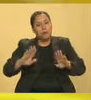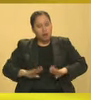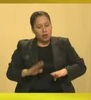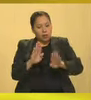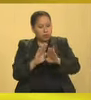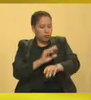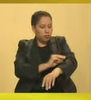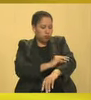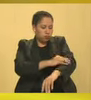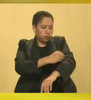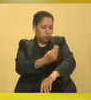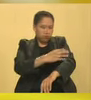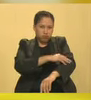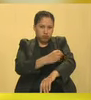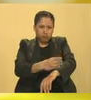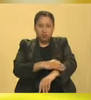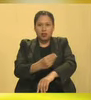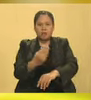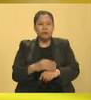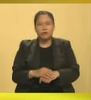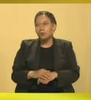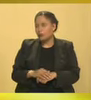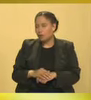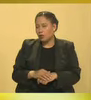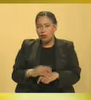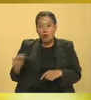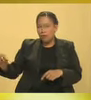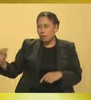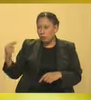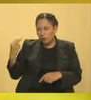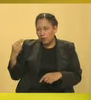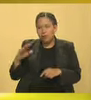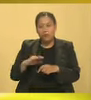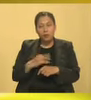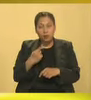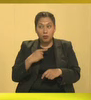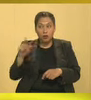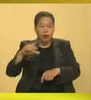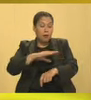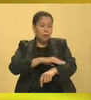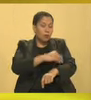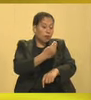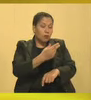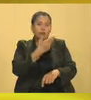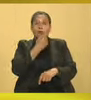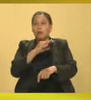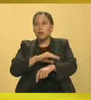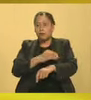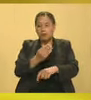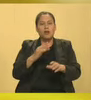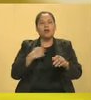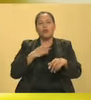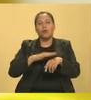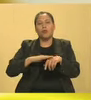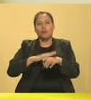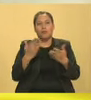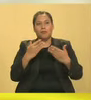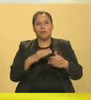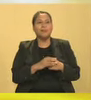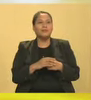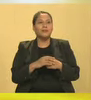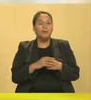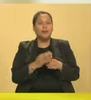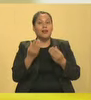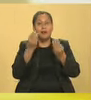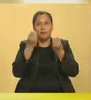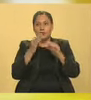seas, corazón. También, ¿por qué me volteas a ver a mí? Porque dije peluda y peludo. Exacto. Yo soy lampiñón. Pero sí